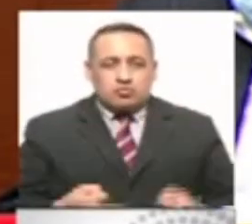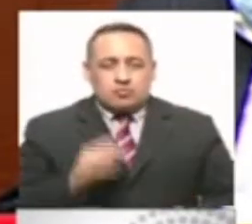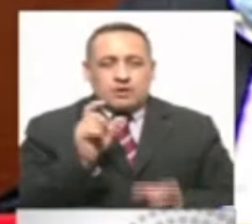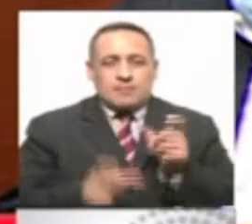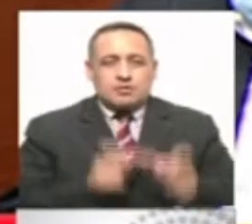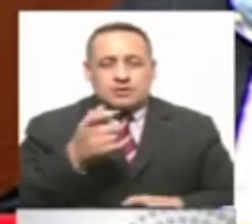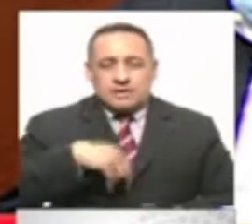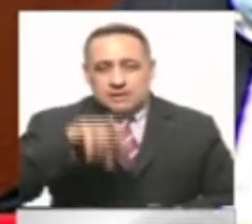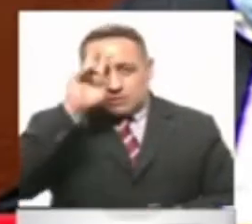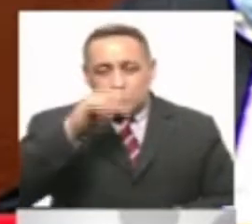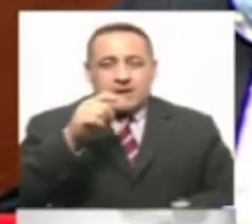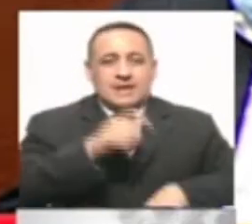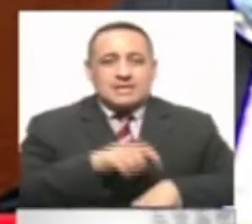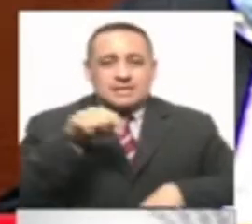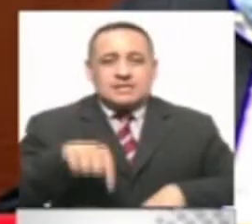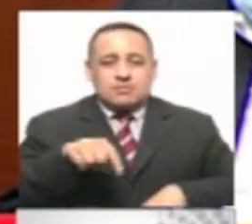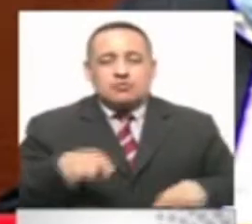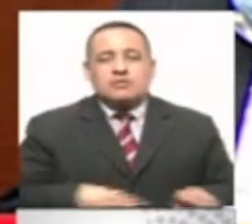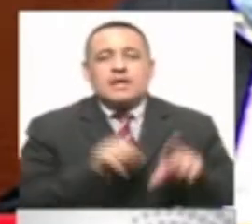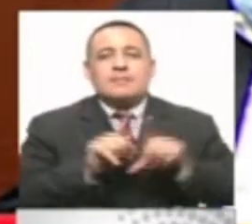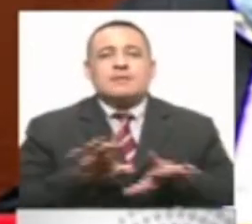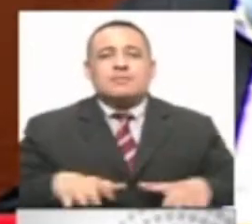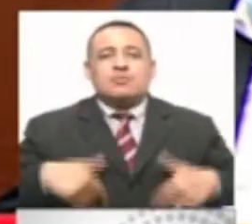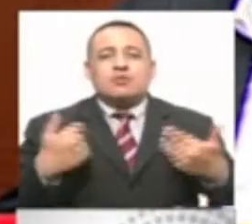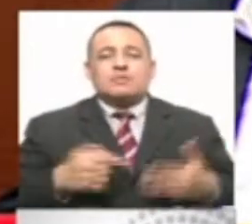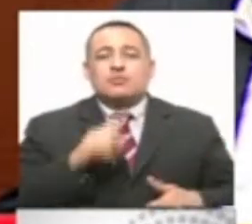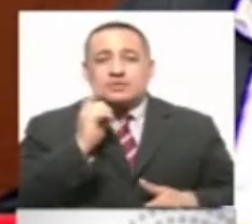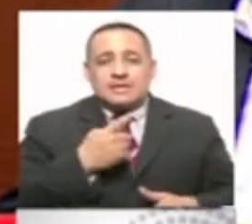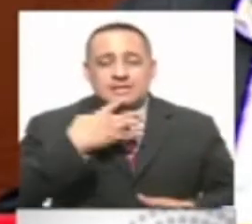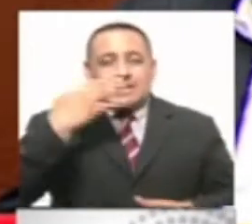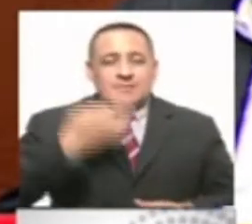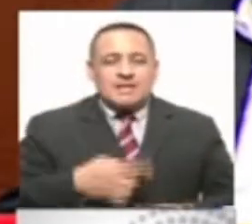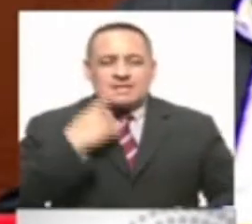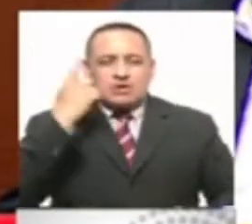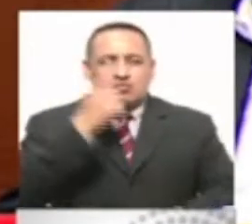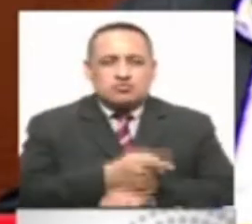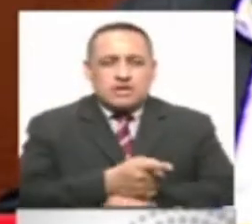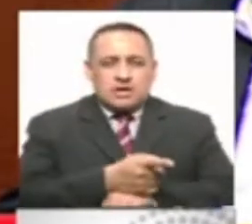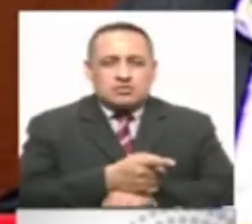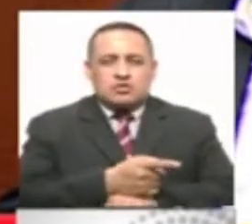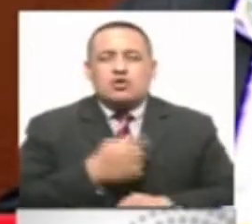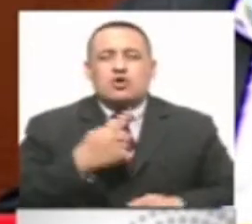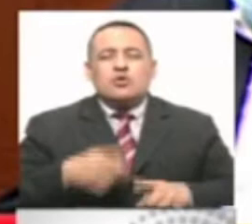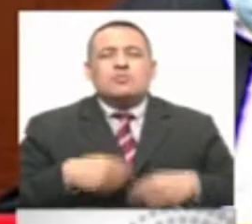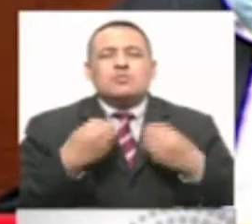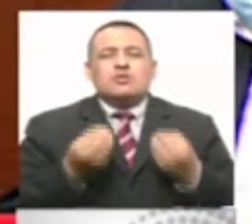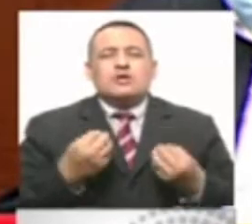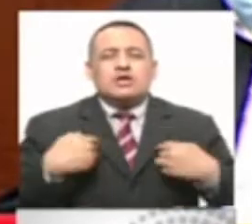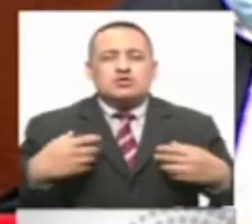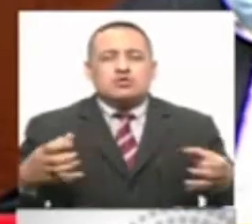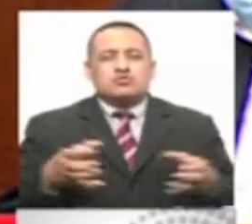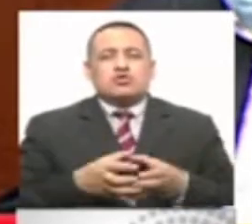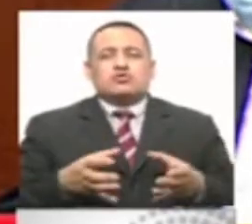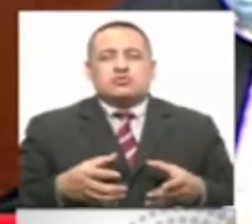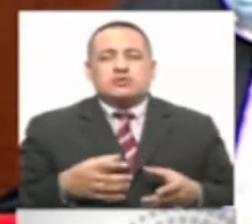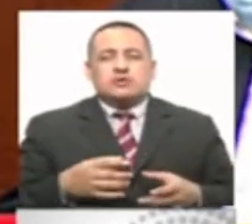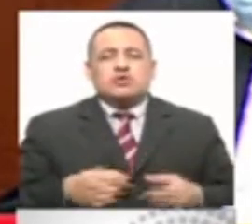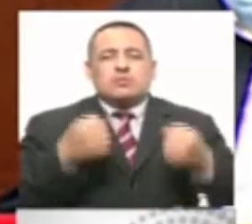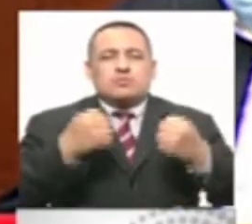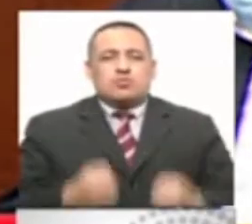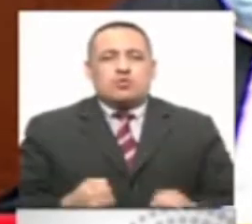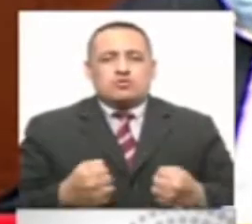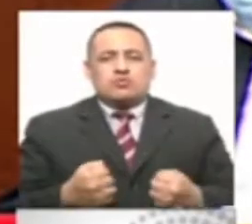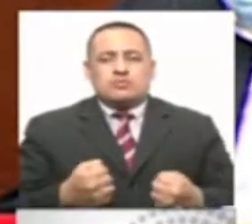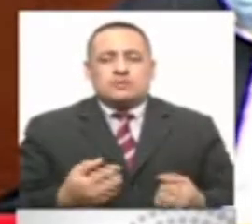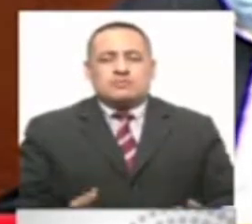el pueblo, en estos momentos podemos ser simplemente denunciados porque nosotros nos ponen el